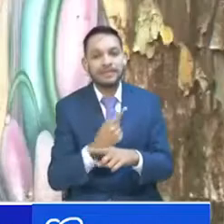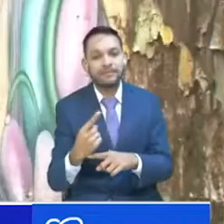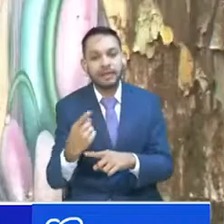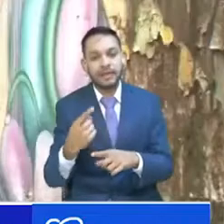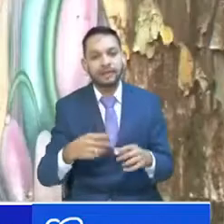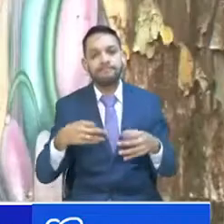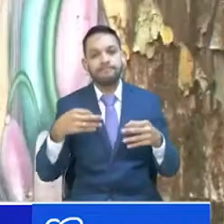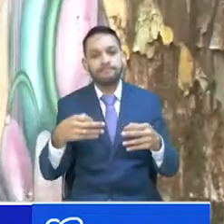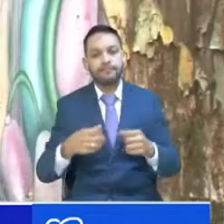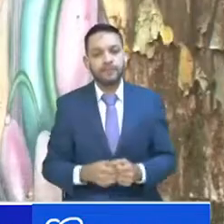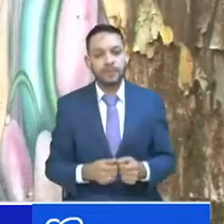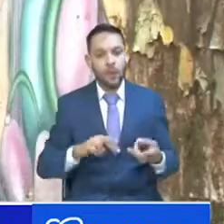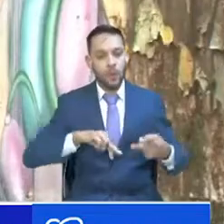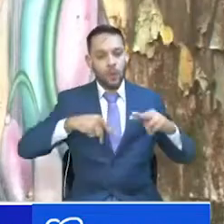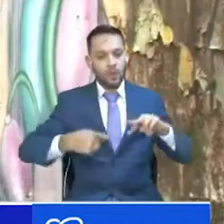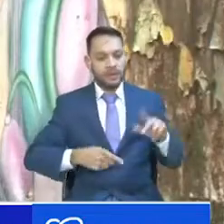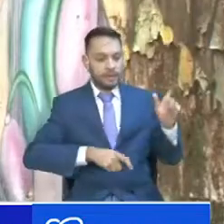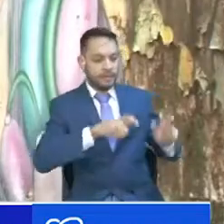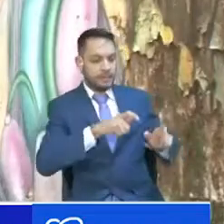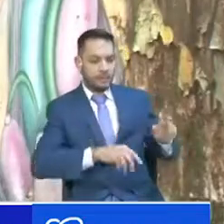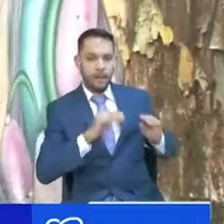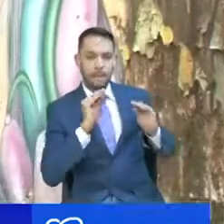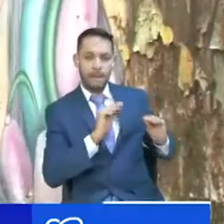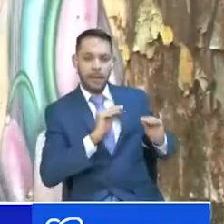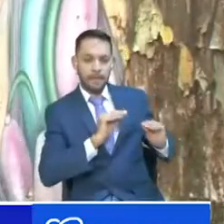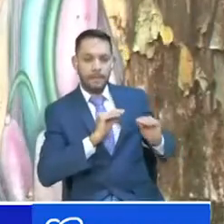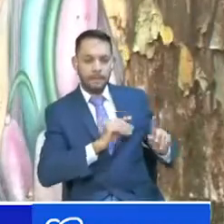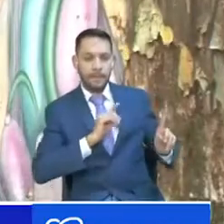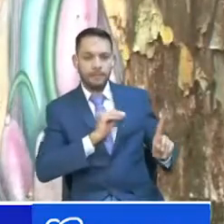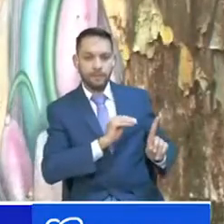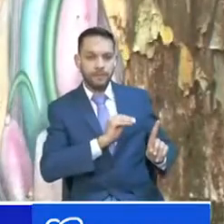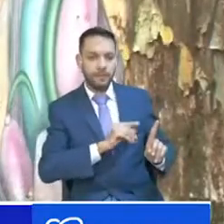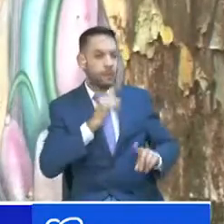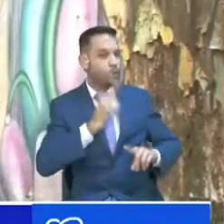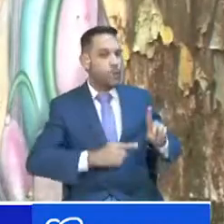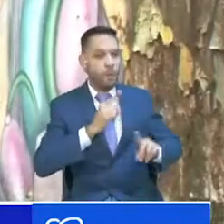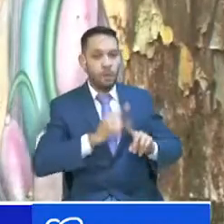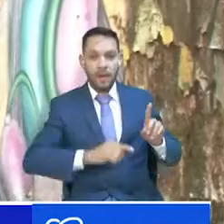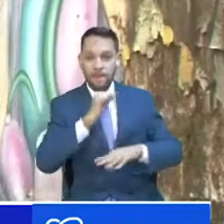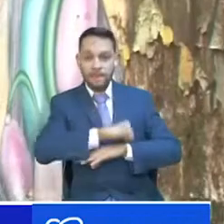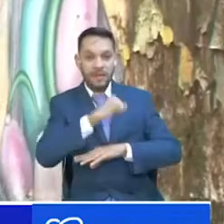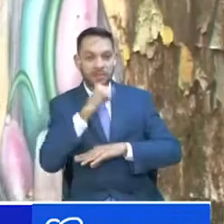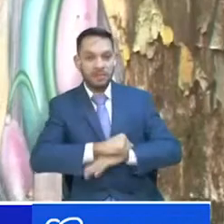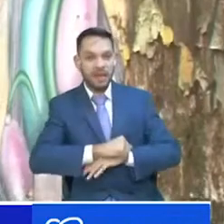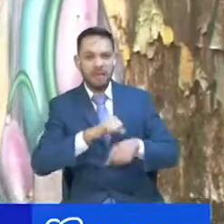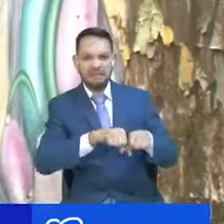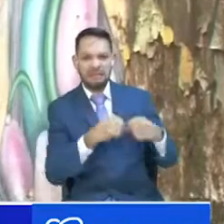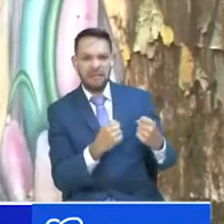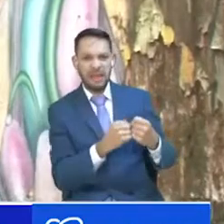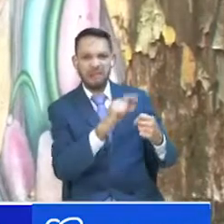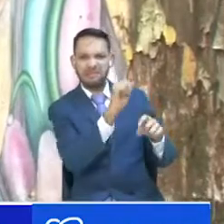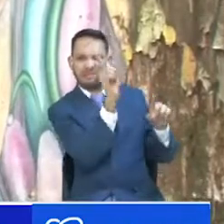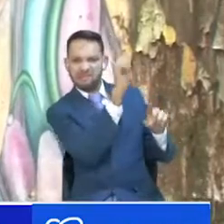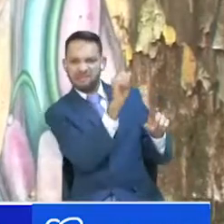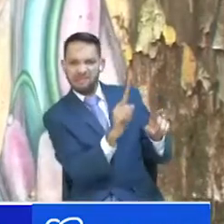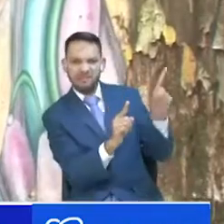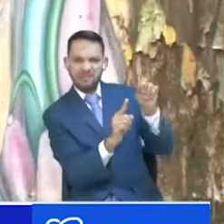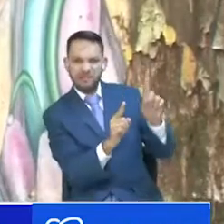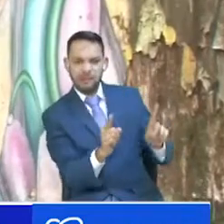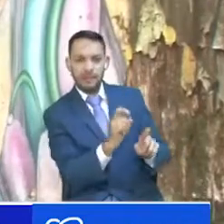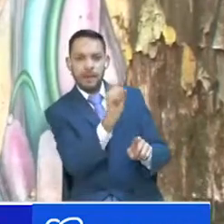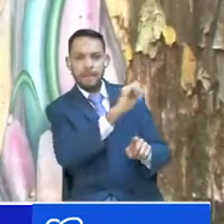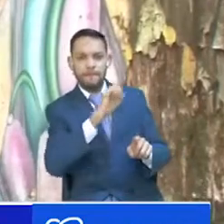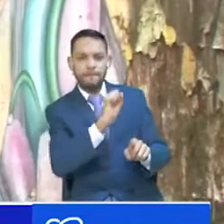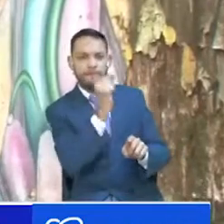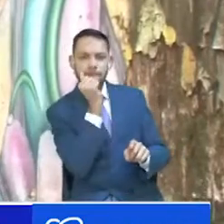vida de nuestros deportistas de nuestros entrenadores porque genera un riesgo tener un vidrio roto en un escenario con una altura bastante